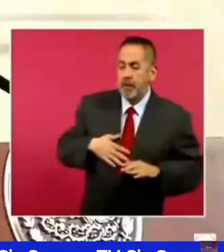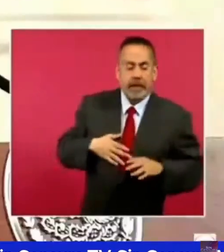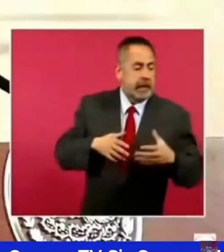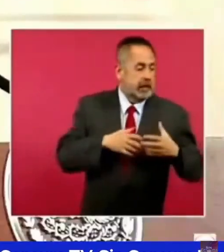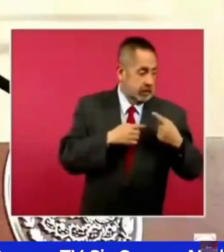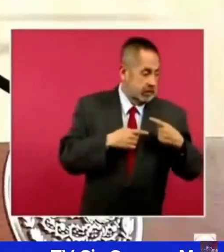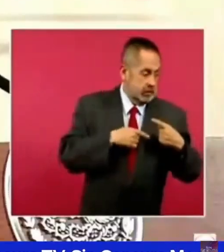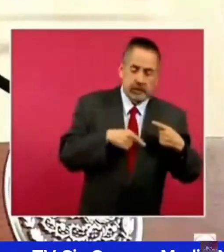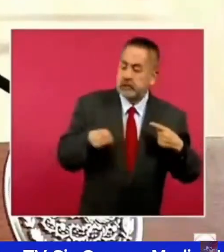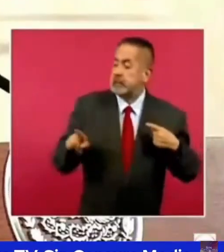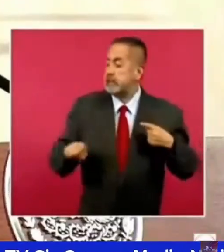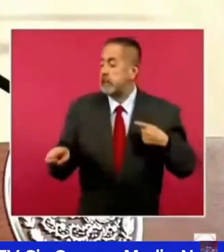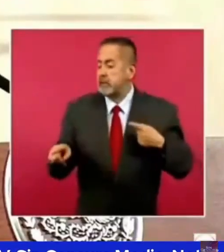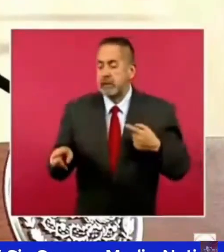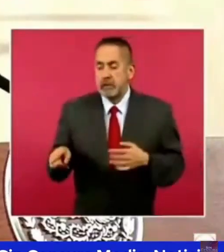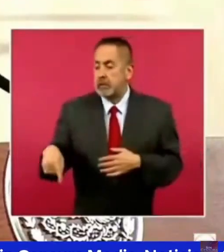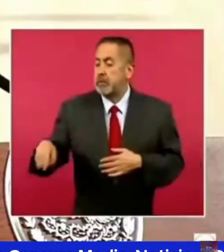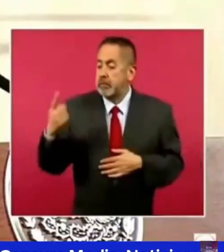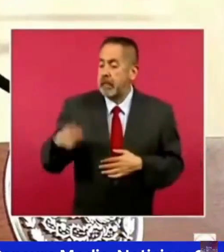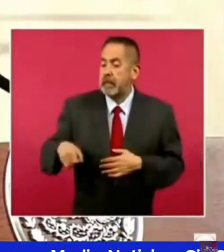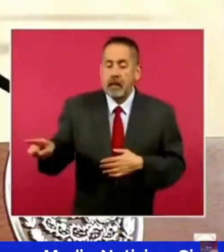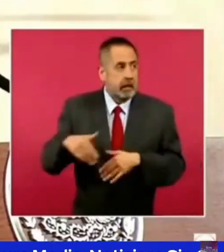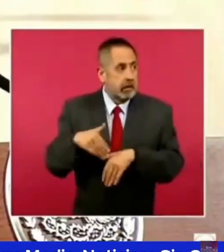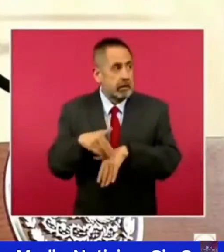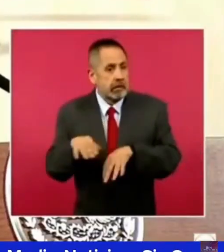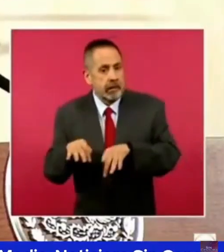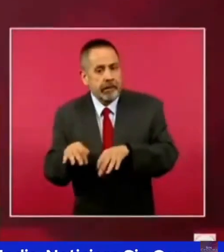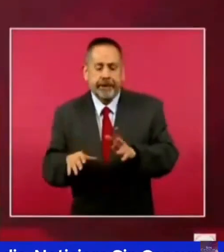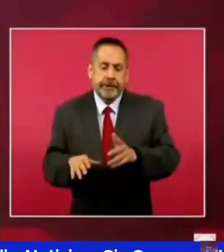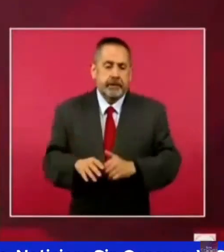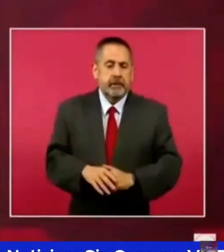los dueños de los medios de información.